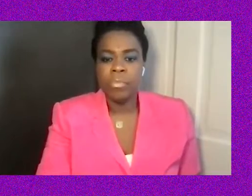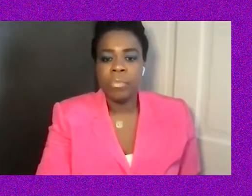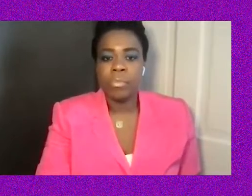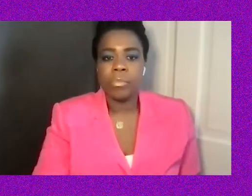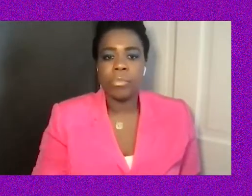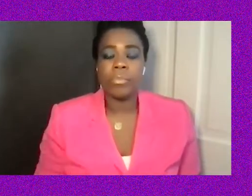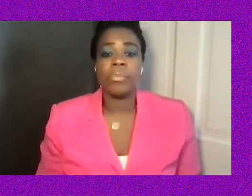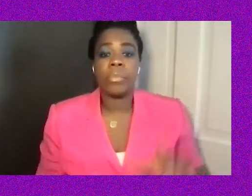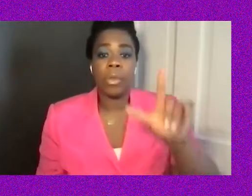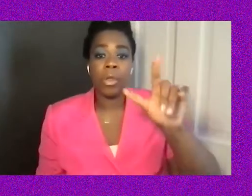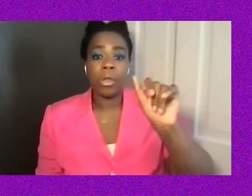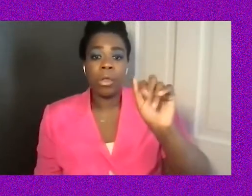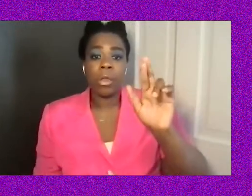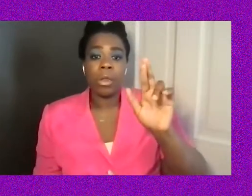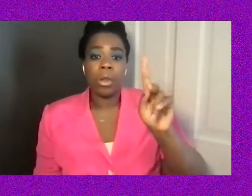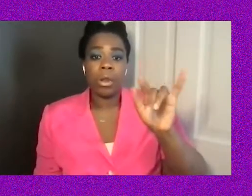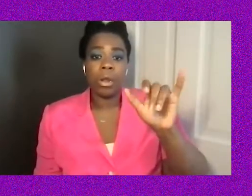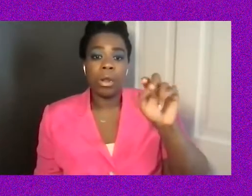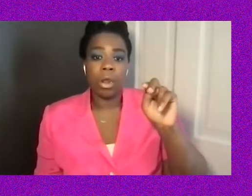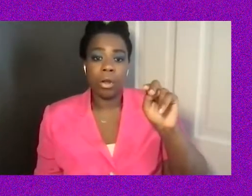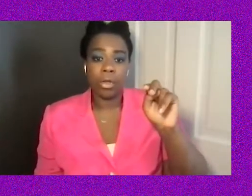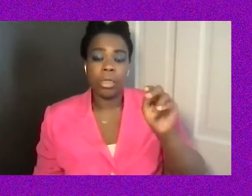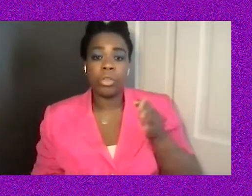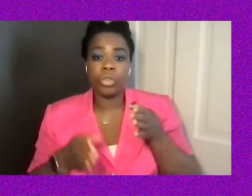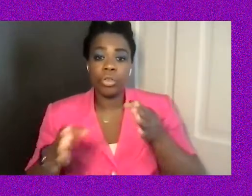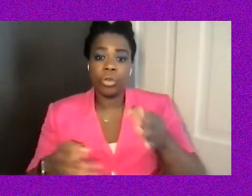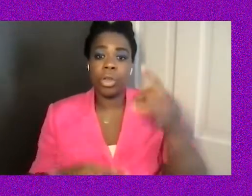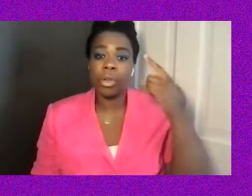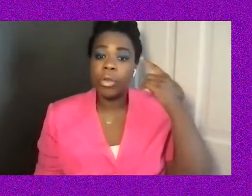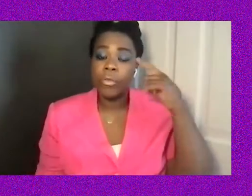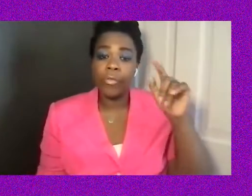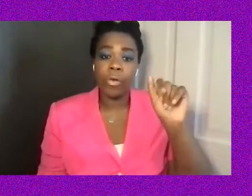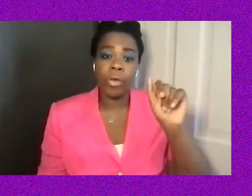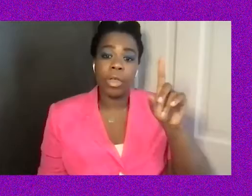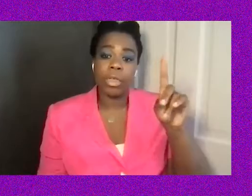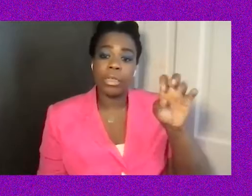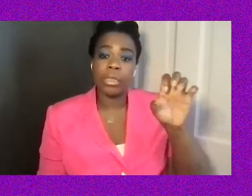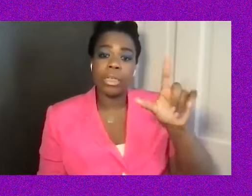Larkin Street, for Adela.